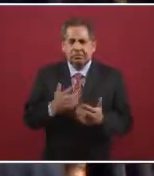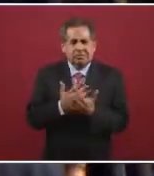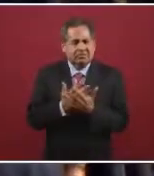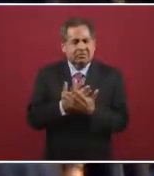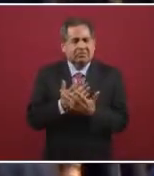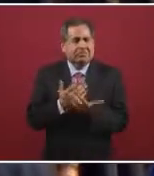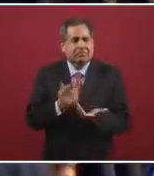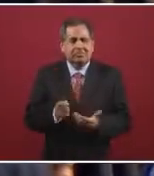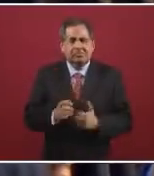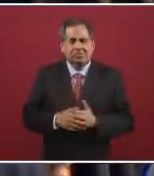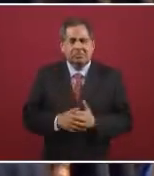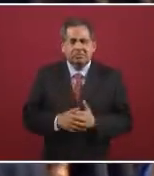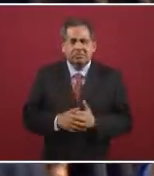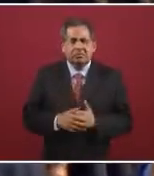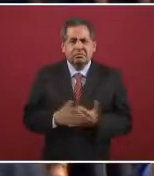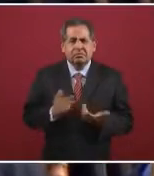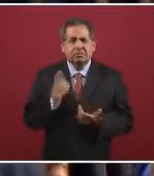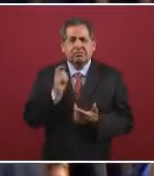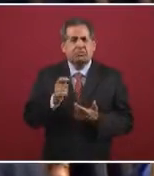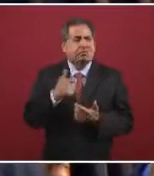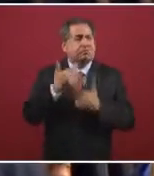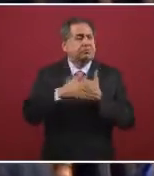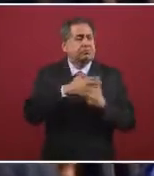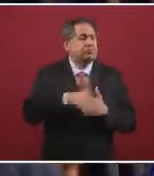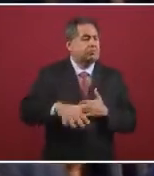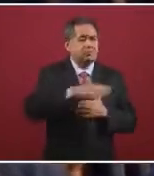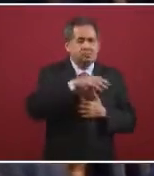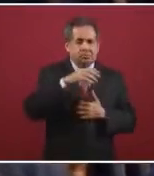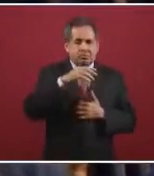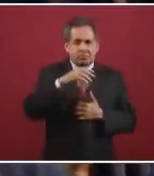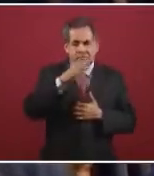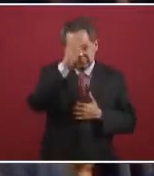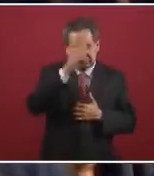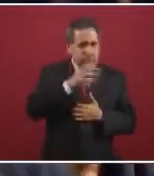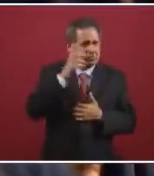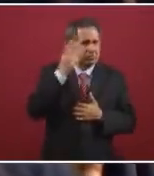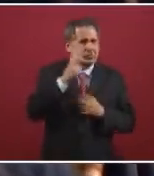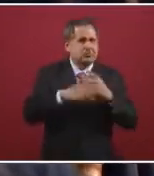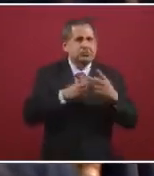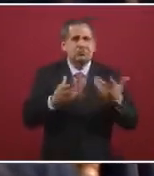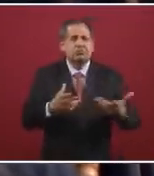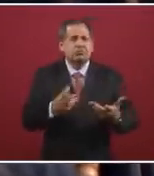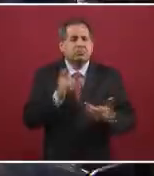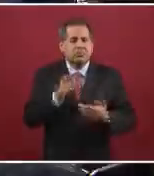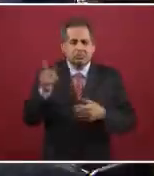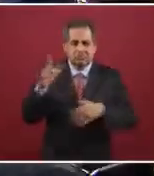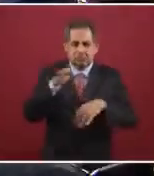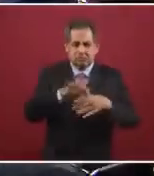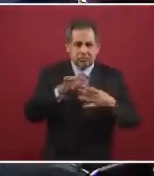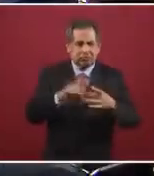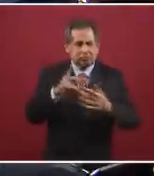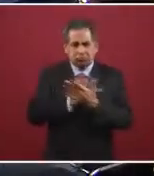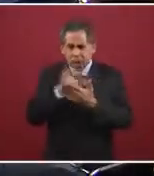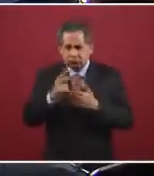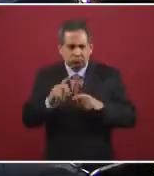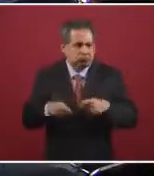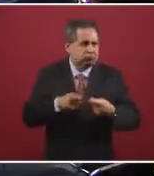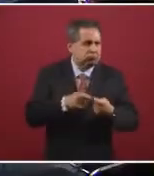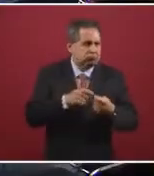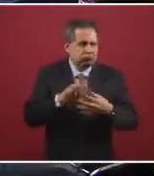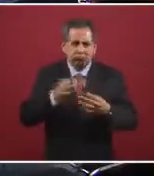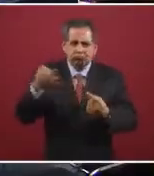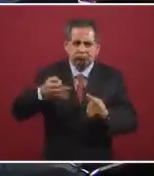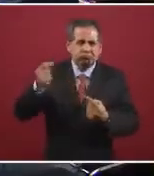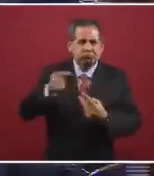esperan? ¿Qué espera la región lagunera de Coahuila? ¿Dónde usted ha estado, señor, con sus programas sociales tan